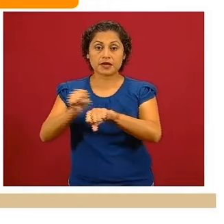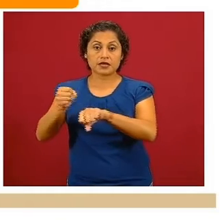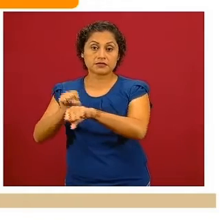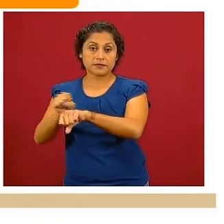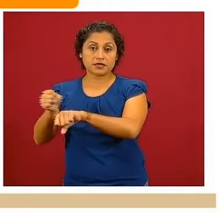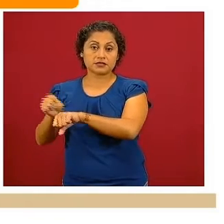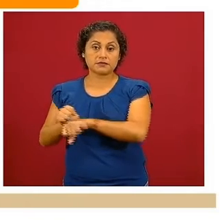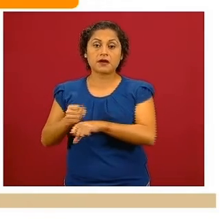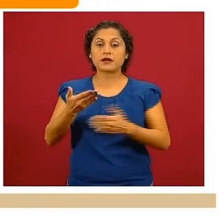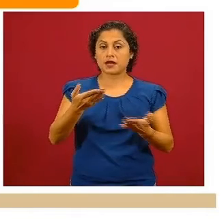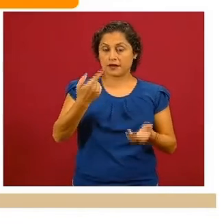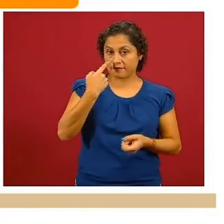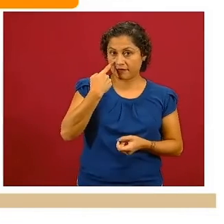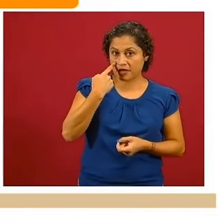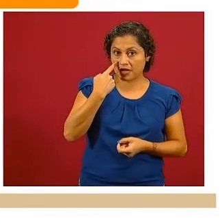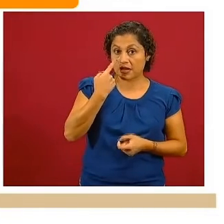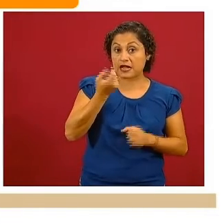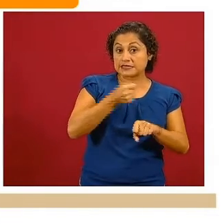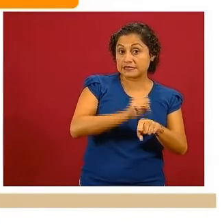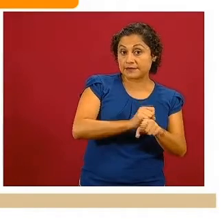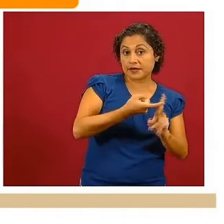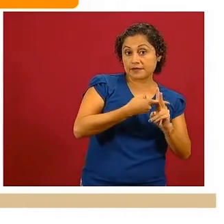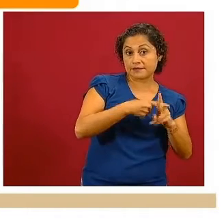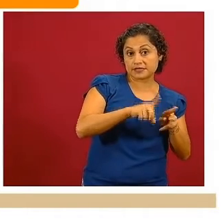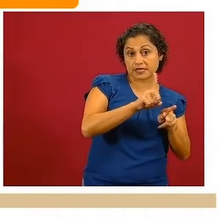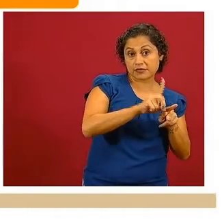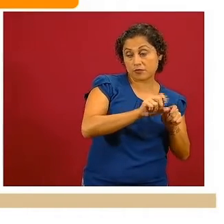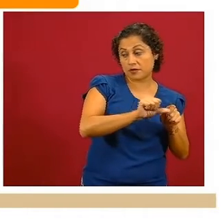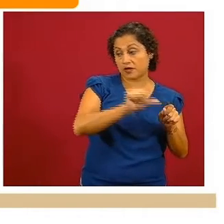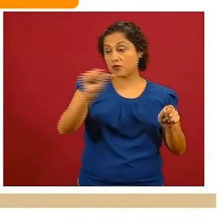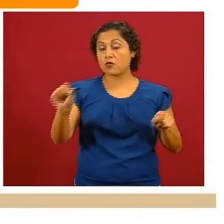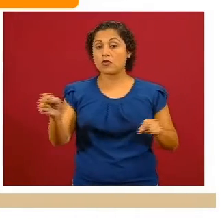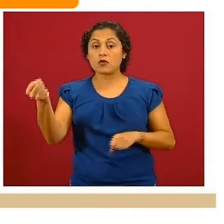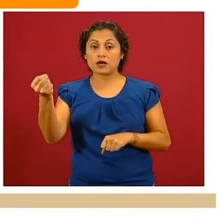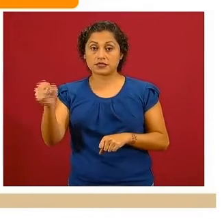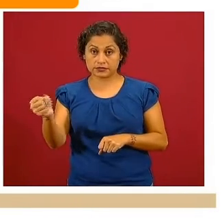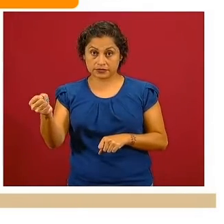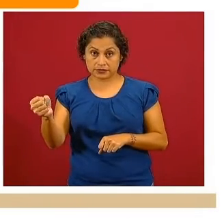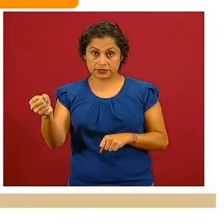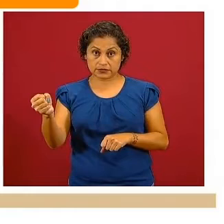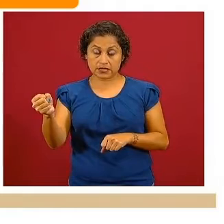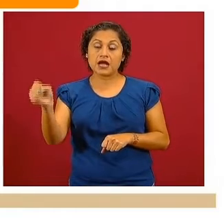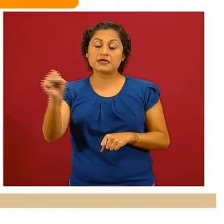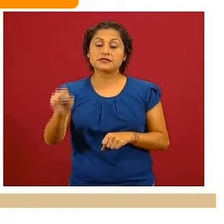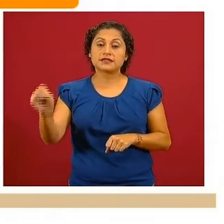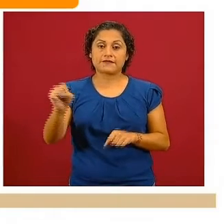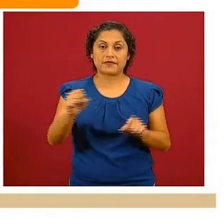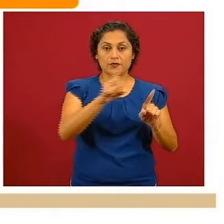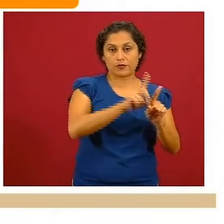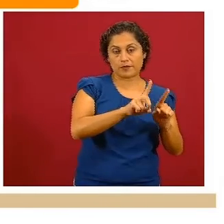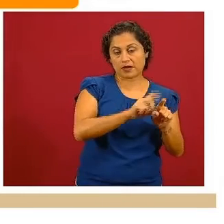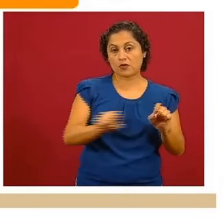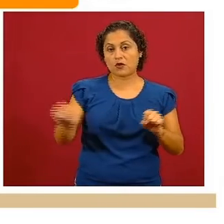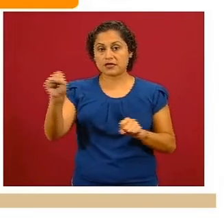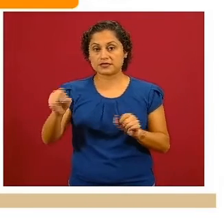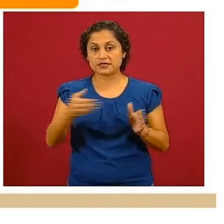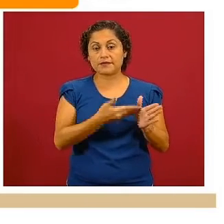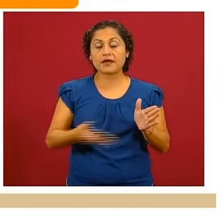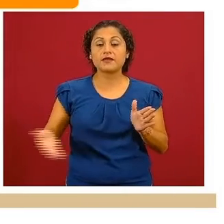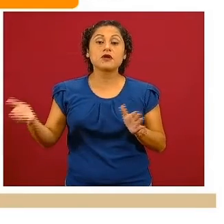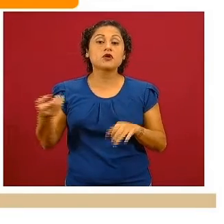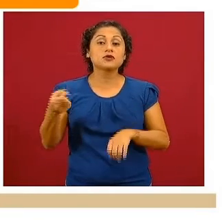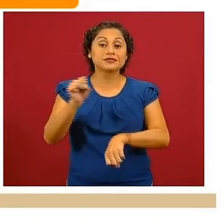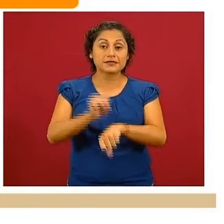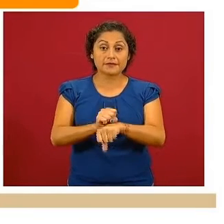corre de domingo a sábado y en la gráfica tenemos representada hasta la semana 35. Hoy sábado